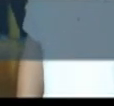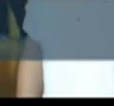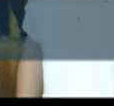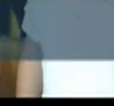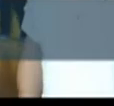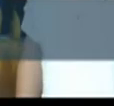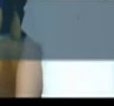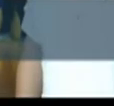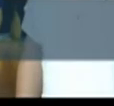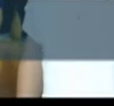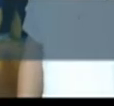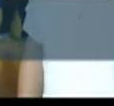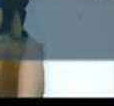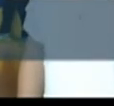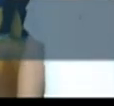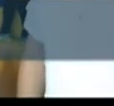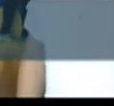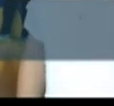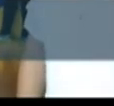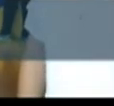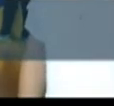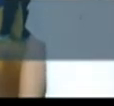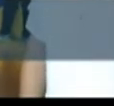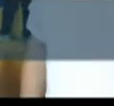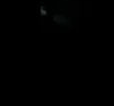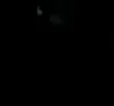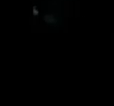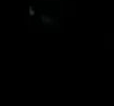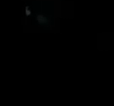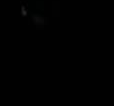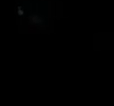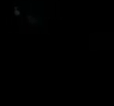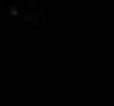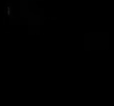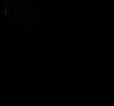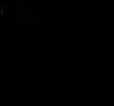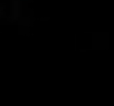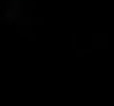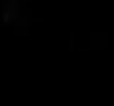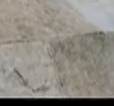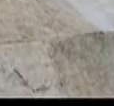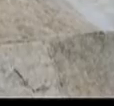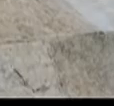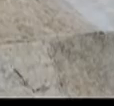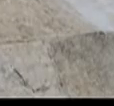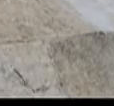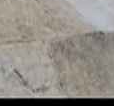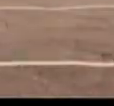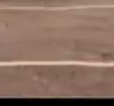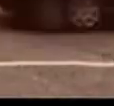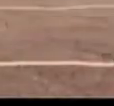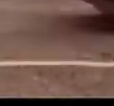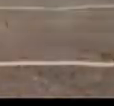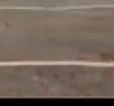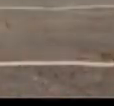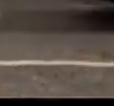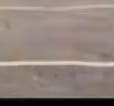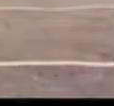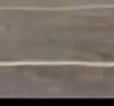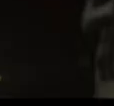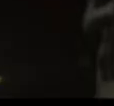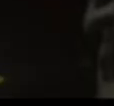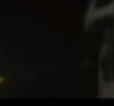ley va contra un poquito de ese aspecto social de boxing en el brasil este museo relata la transformación social de un país económica